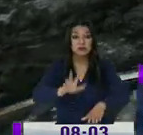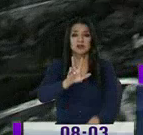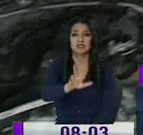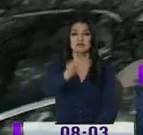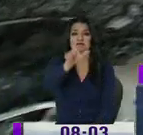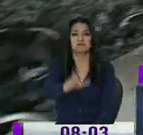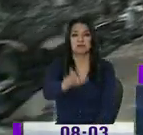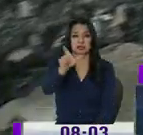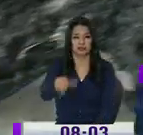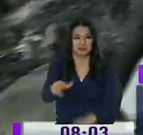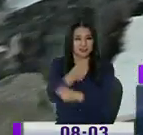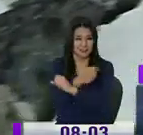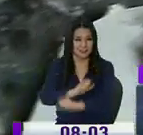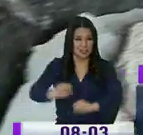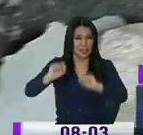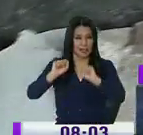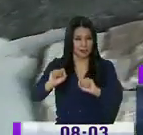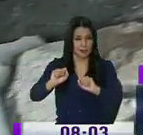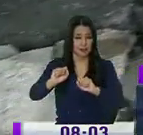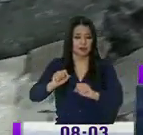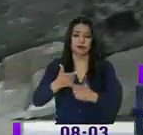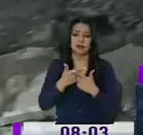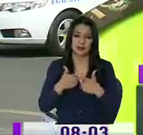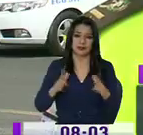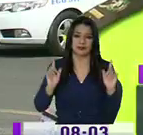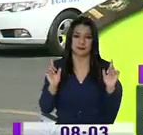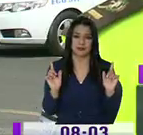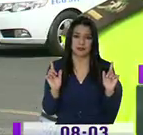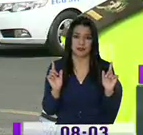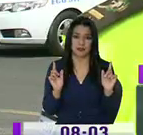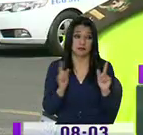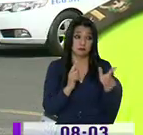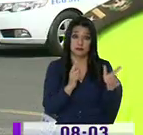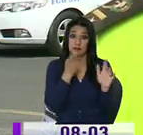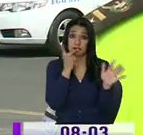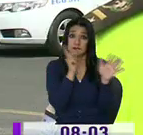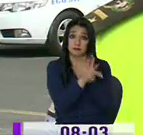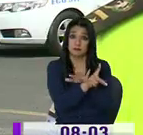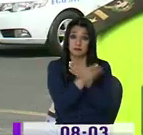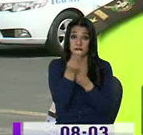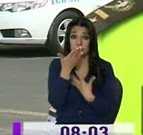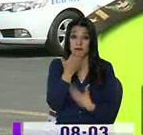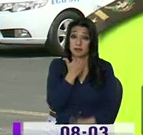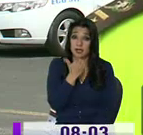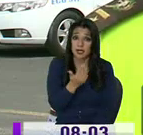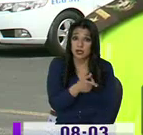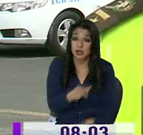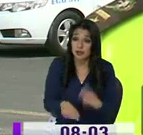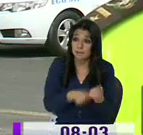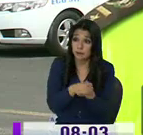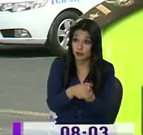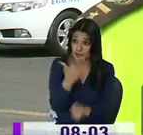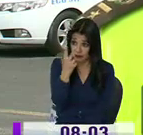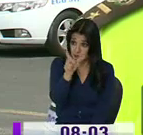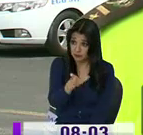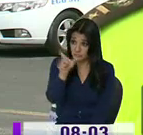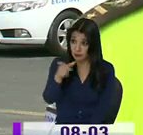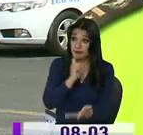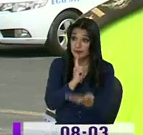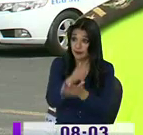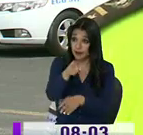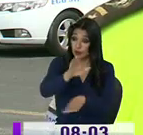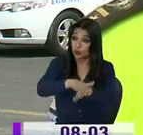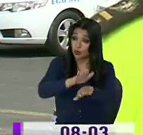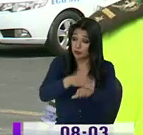personas rescatadas fueron puestas en libertad. Nadie quiso dar ninguna versión, nadie apoyó para poner